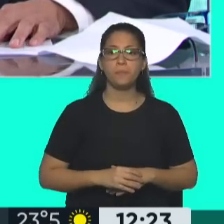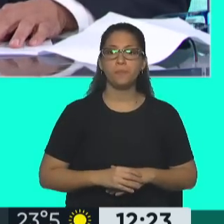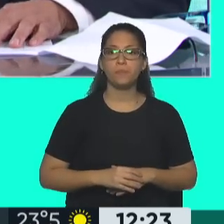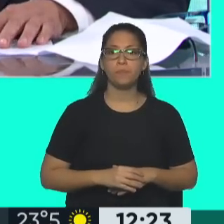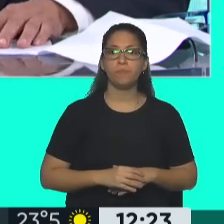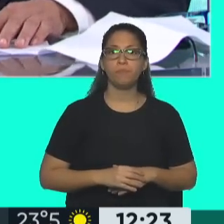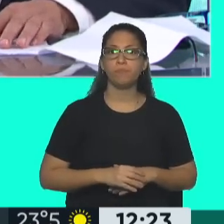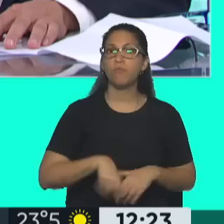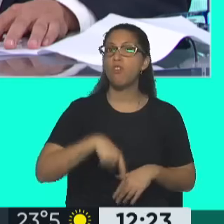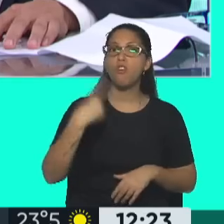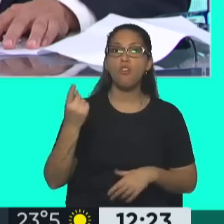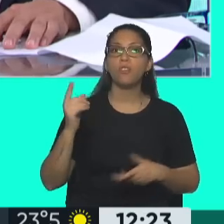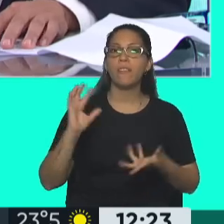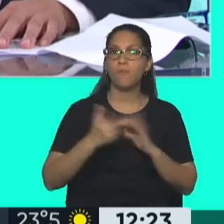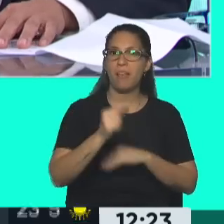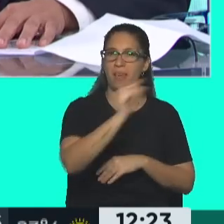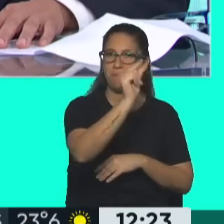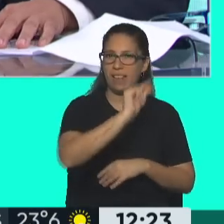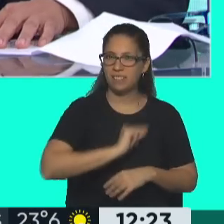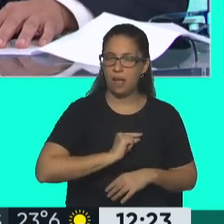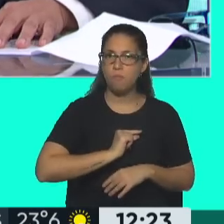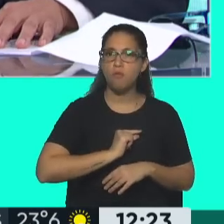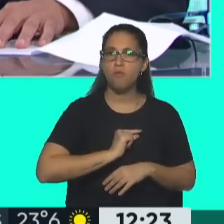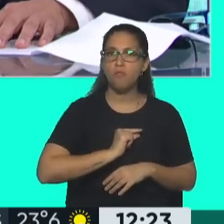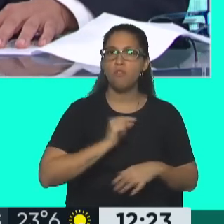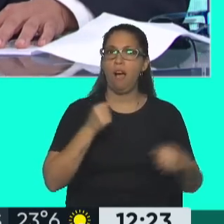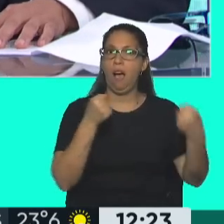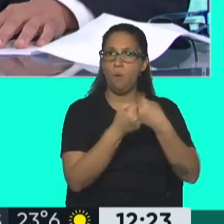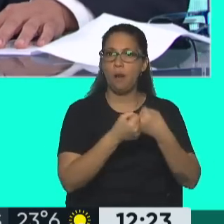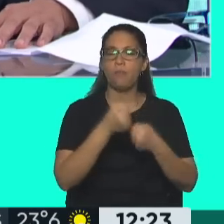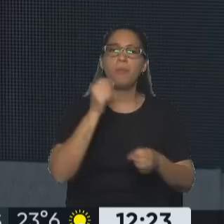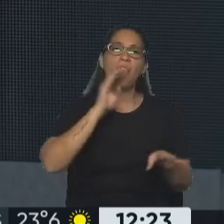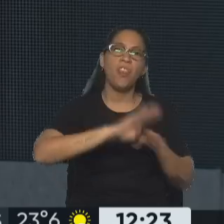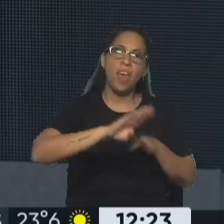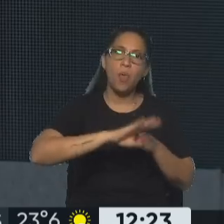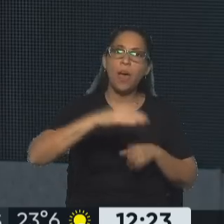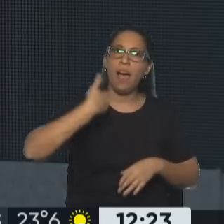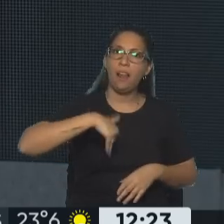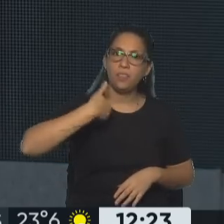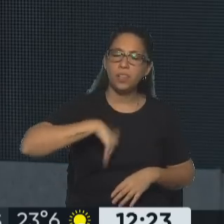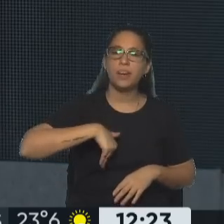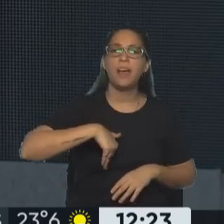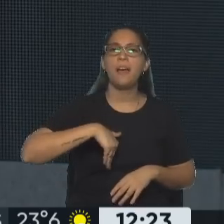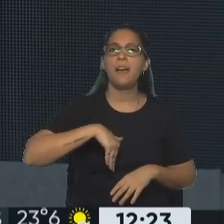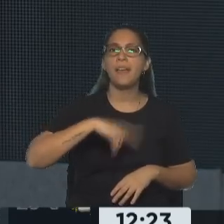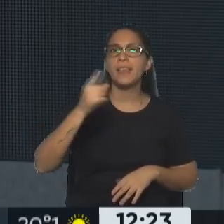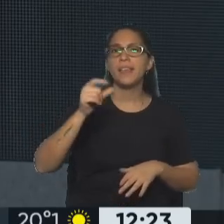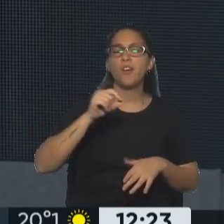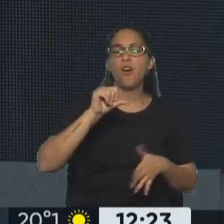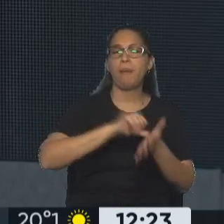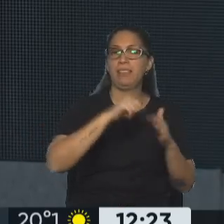Otros procesos de contratación del préstamo que tiene que ver con, en general, deuda argentina con el